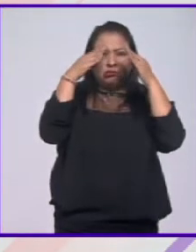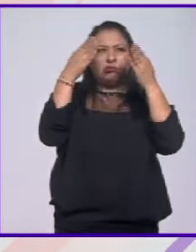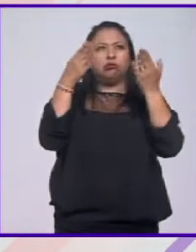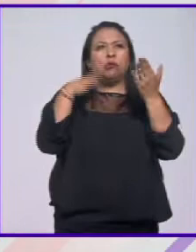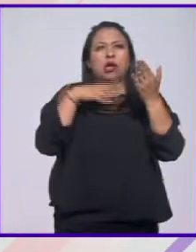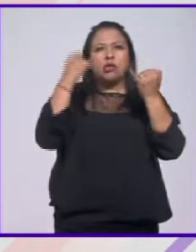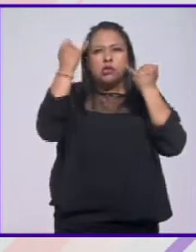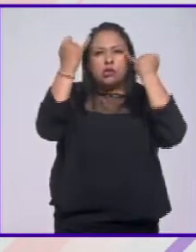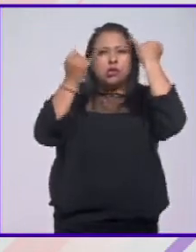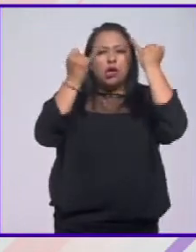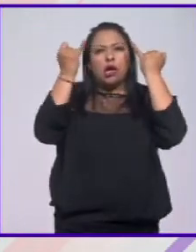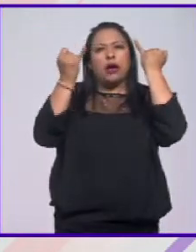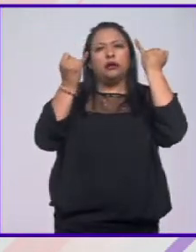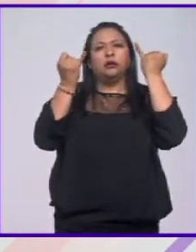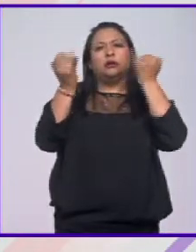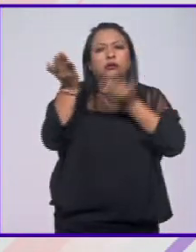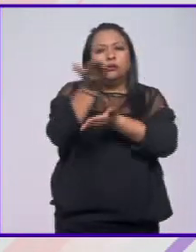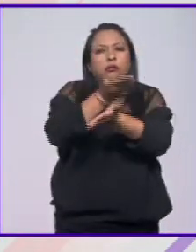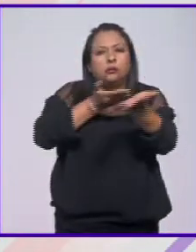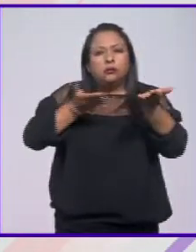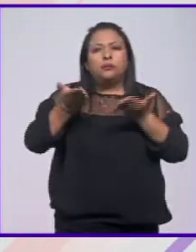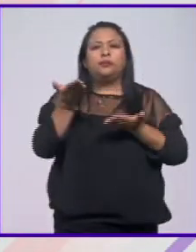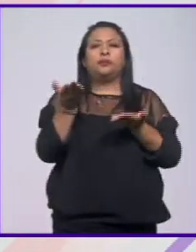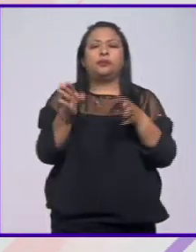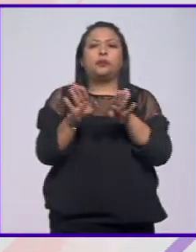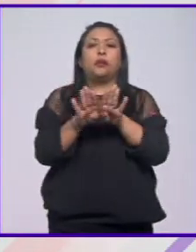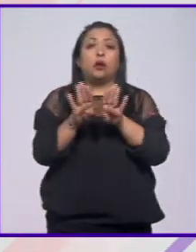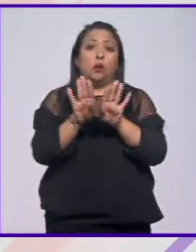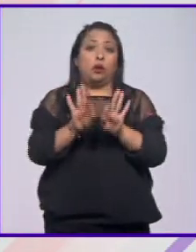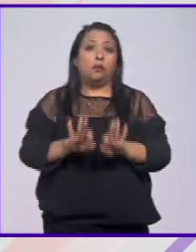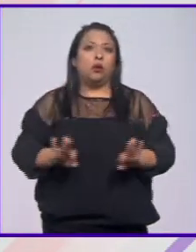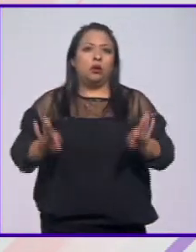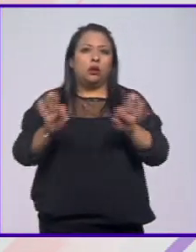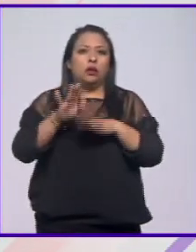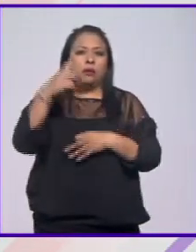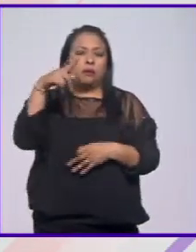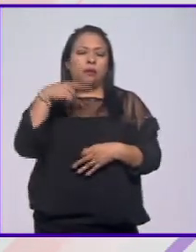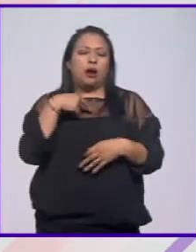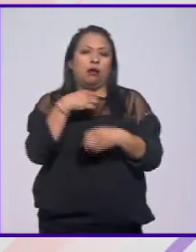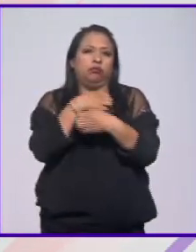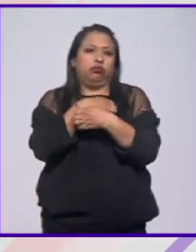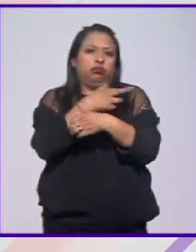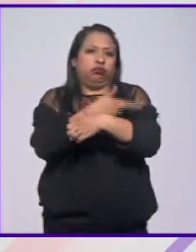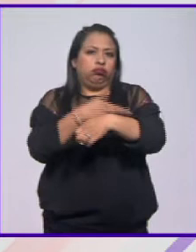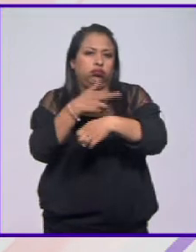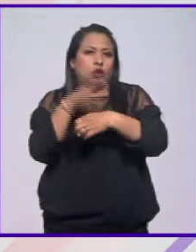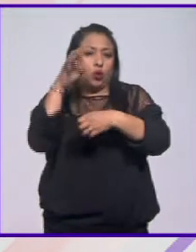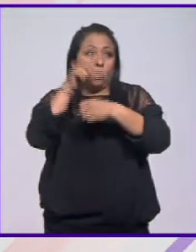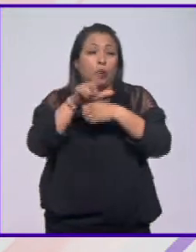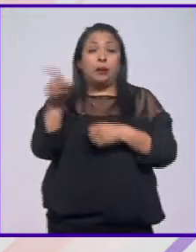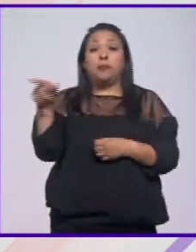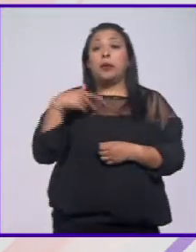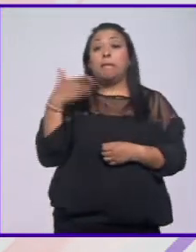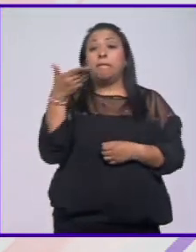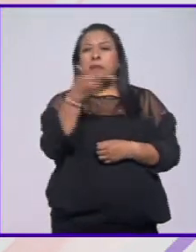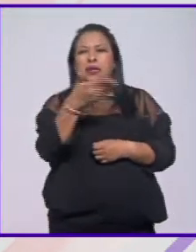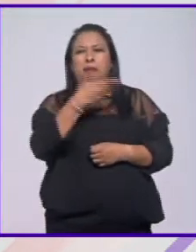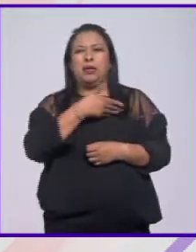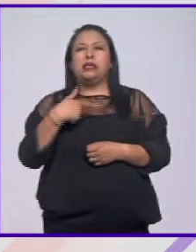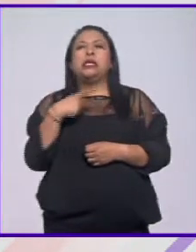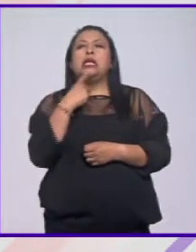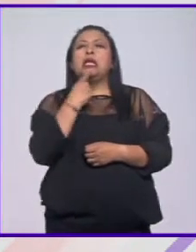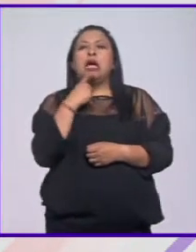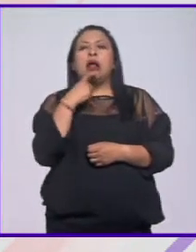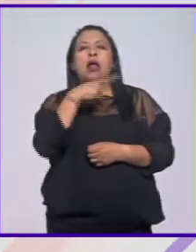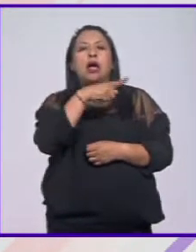circulación de las ideas como parte muy importante de la diplomacia cultural. Ante la petición del presidente Andrés Manuel López